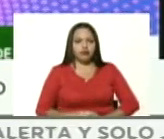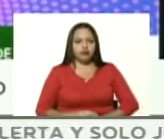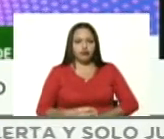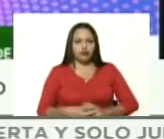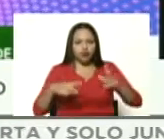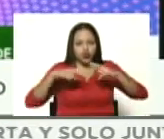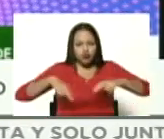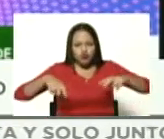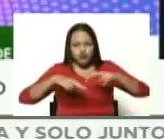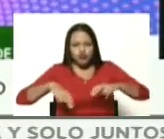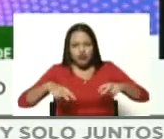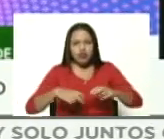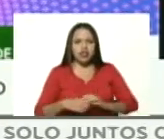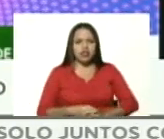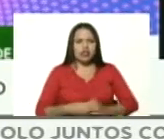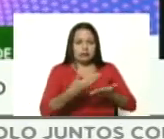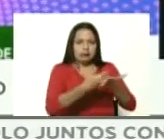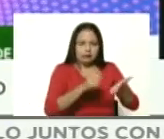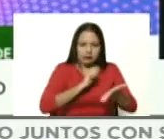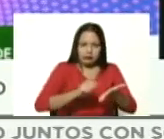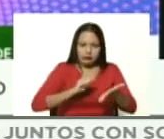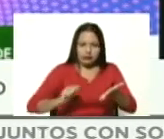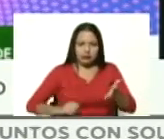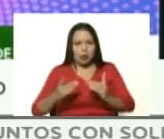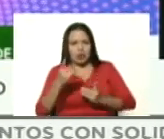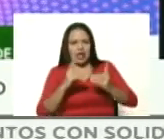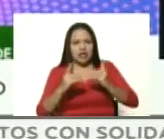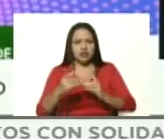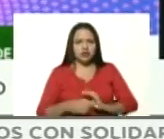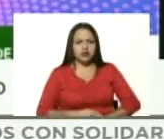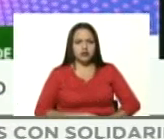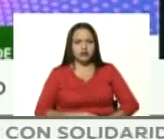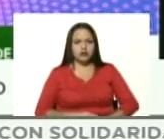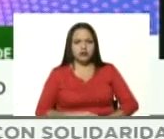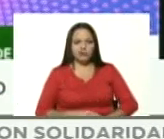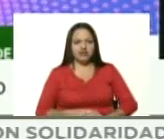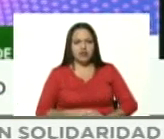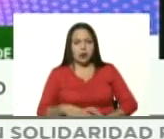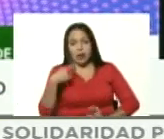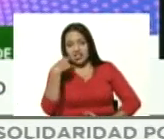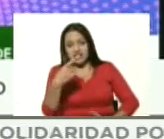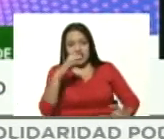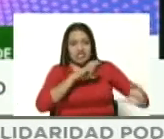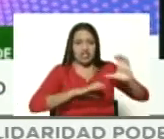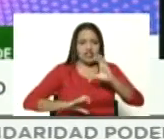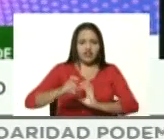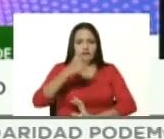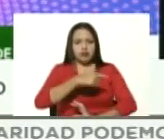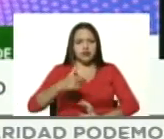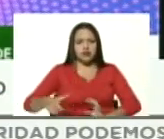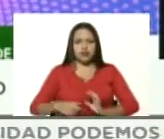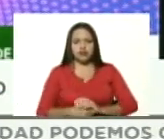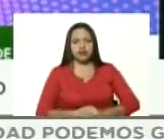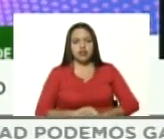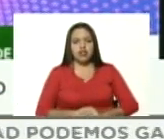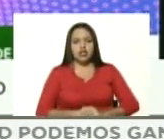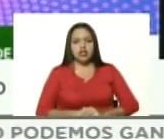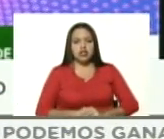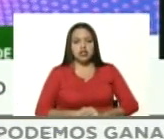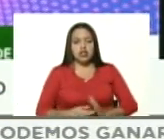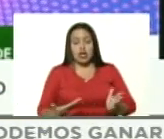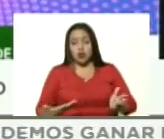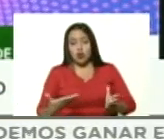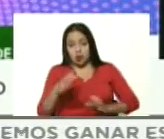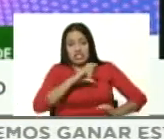revisando los documentos, los diagnósticos, los pronósticos de los científicos, pronósticos